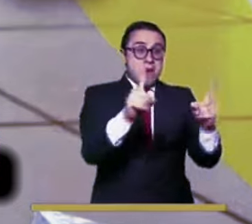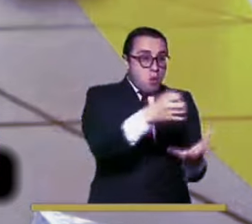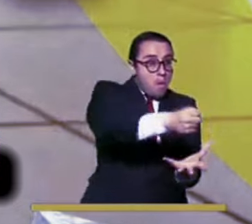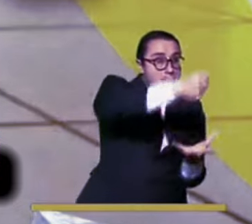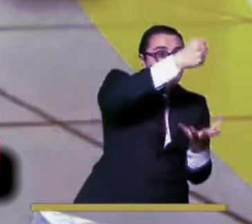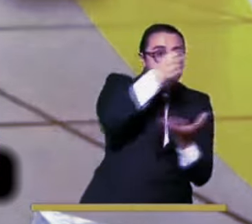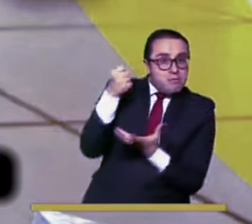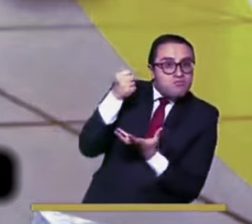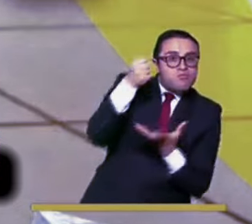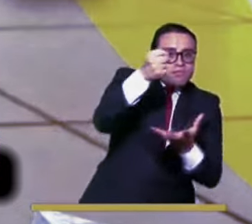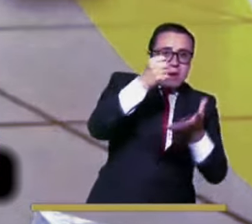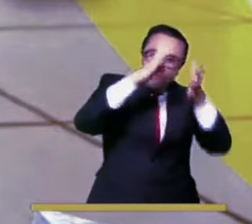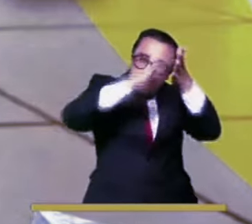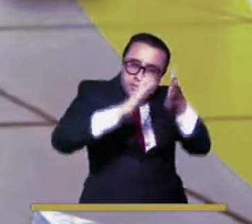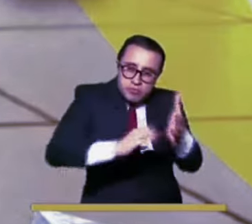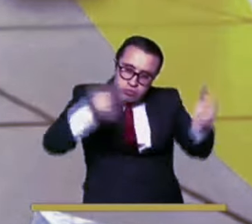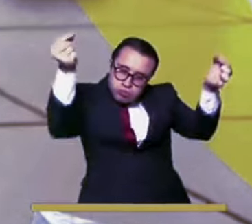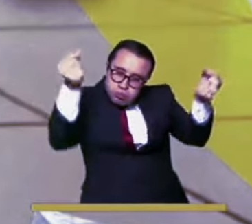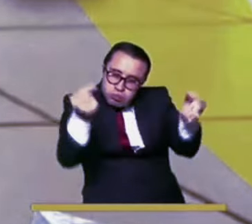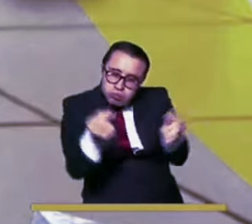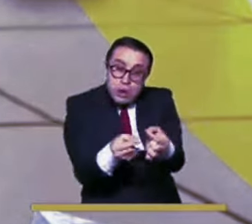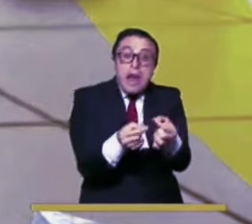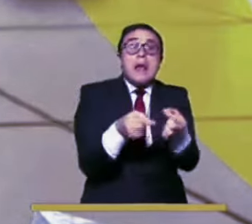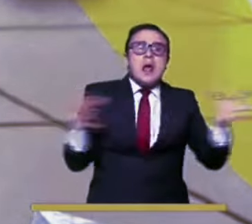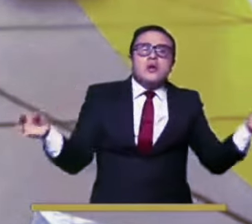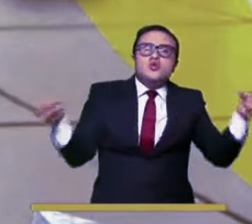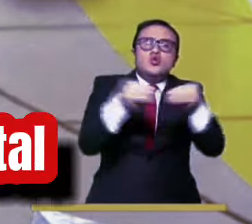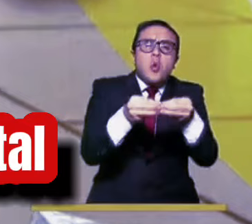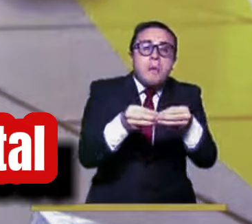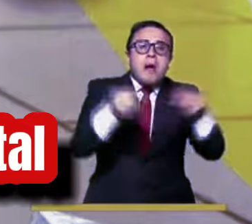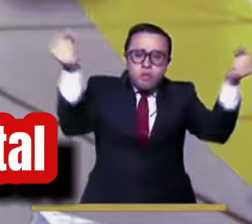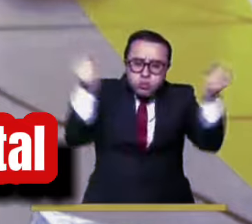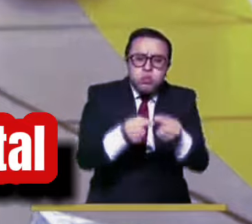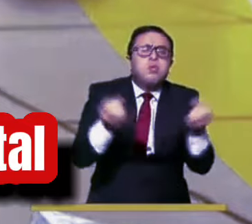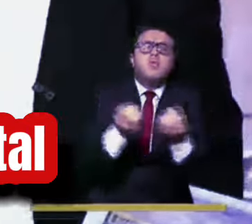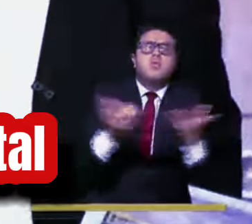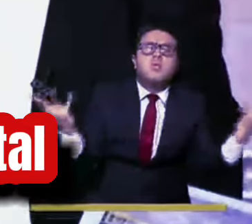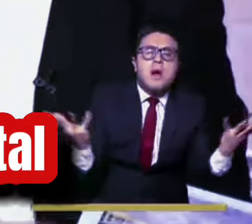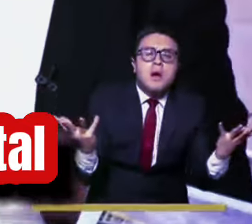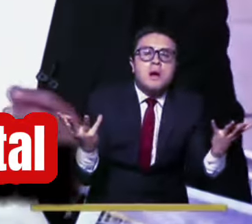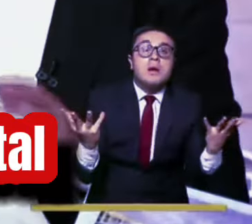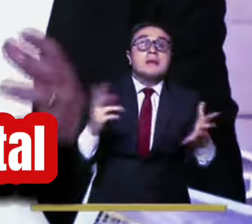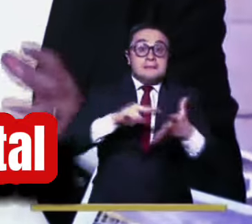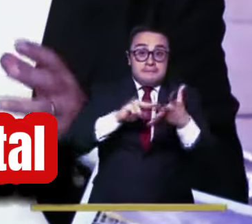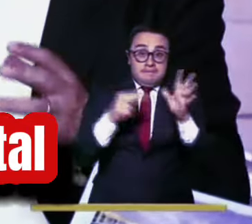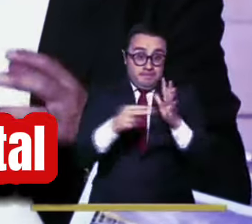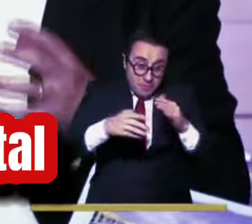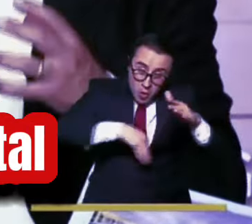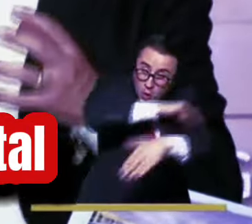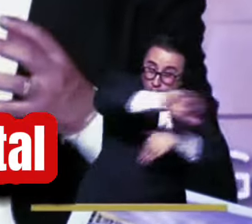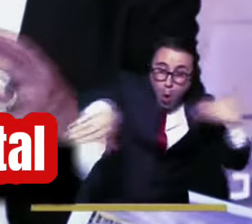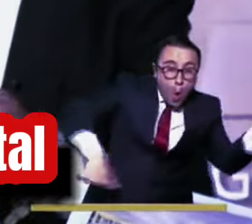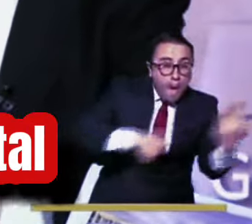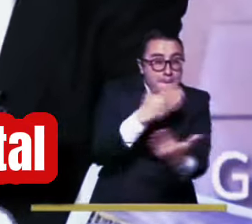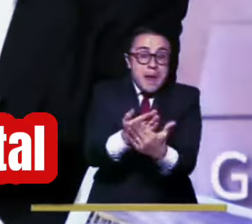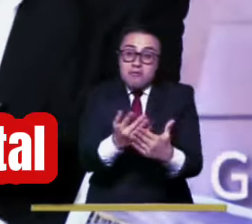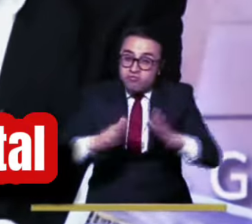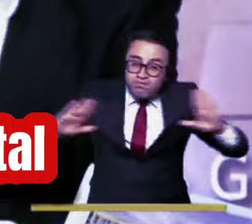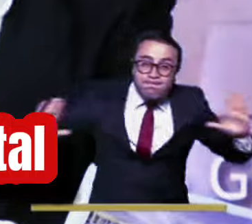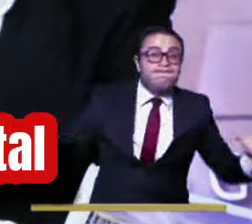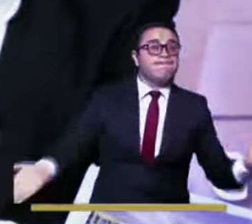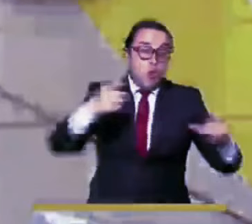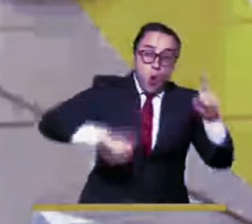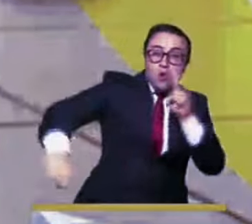periodo, da una cifra, una sumatoria, que es el beneficio total, la ganancia total